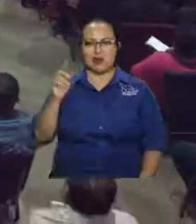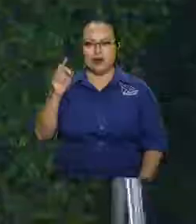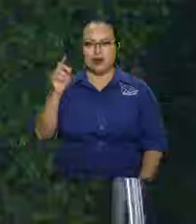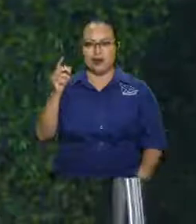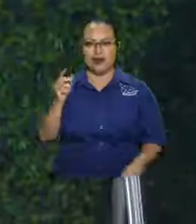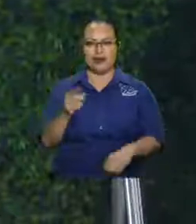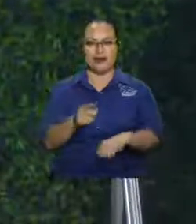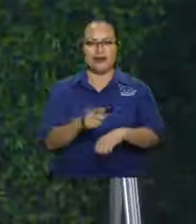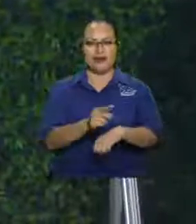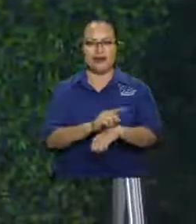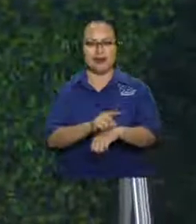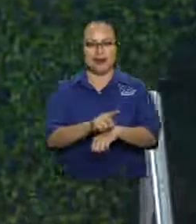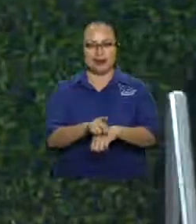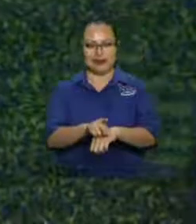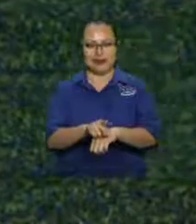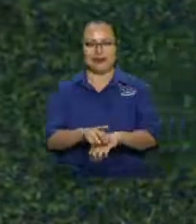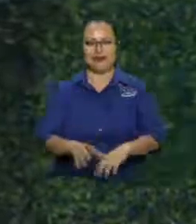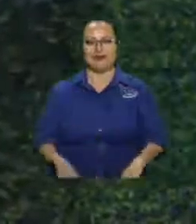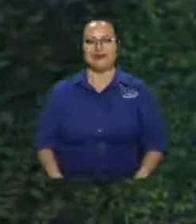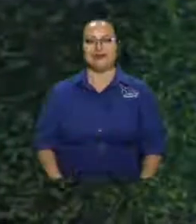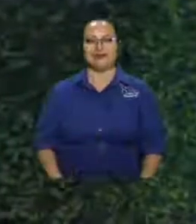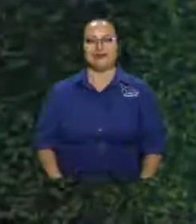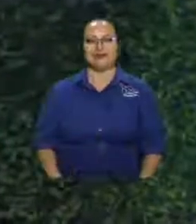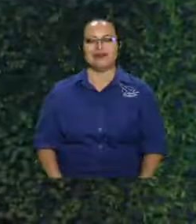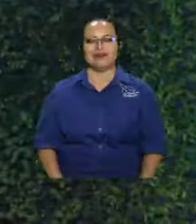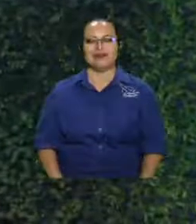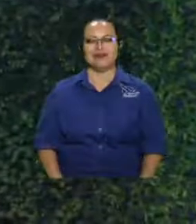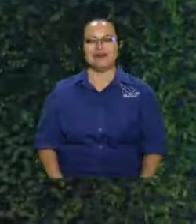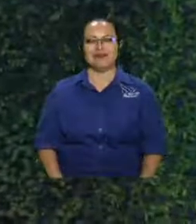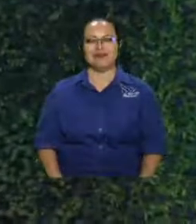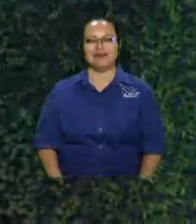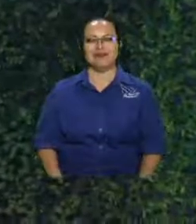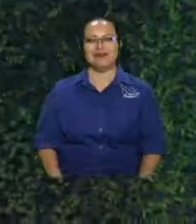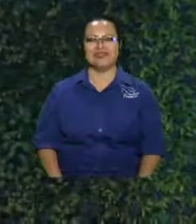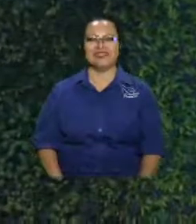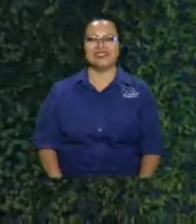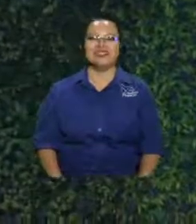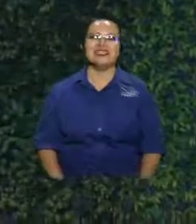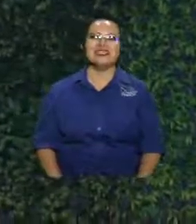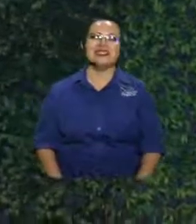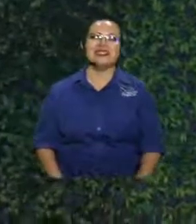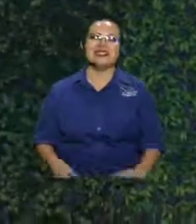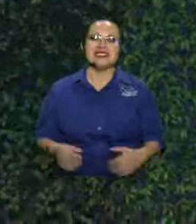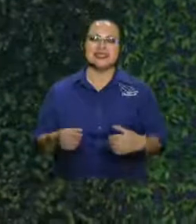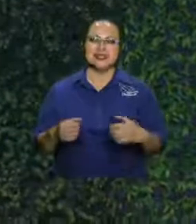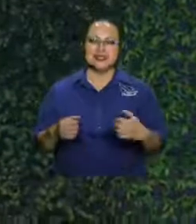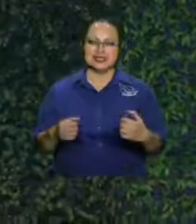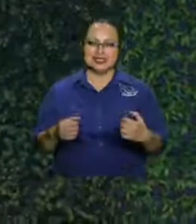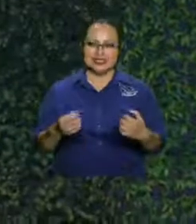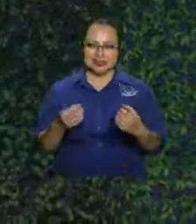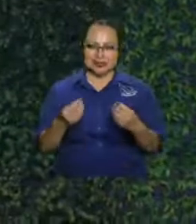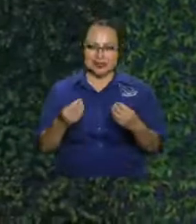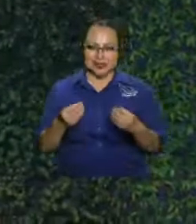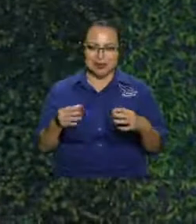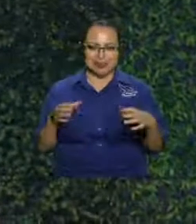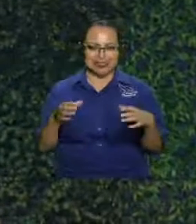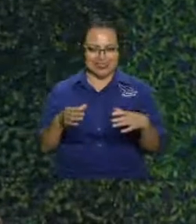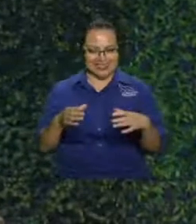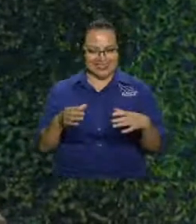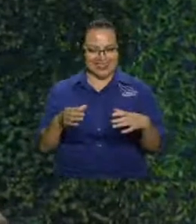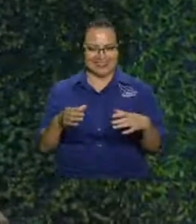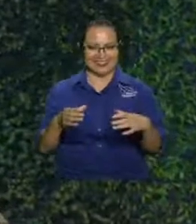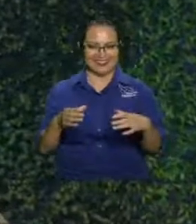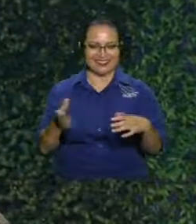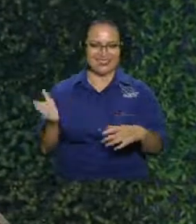leídas. Una por minuto, 7 minutos y nos vamos. Como yo sé que ya se le despertó el apetito a muchos de ustedes, entonces a